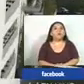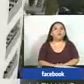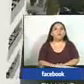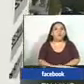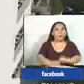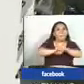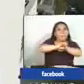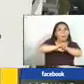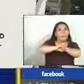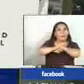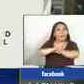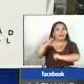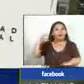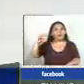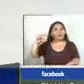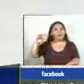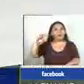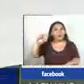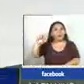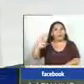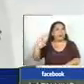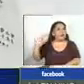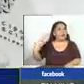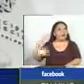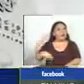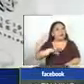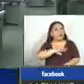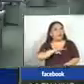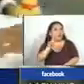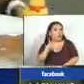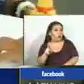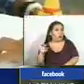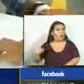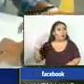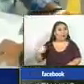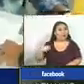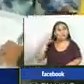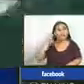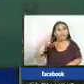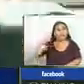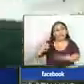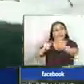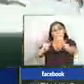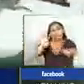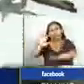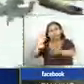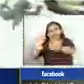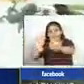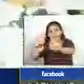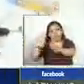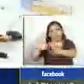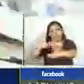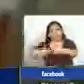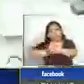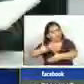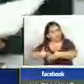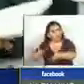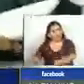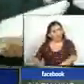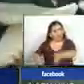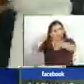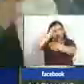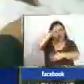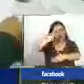Publicidad Comercial fue fundada el 1 de septiembre de 1959 y desde entonces la compañía ha